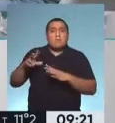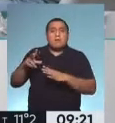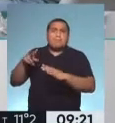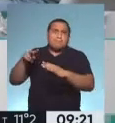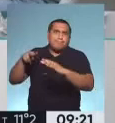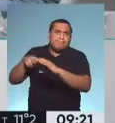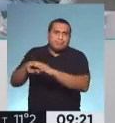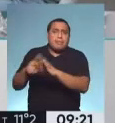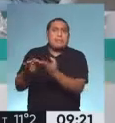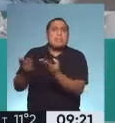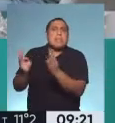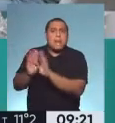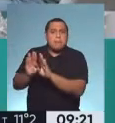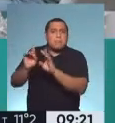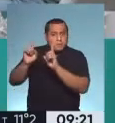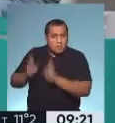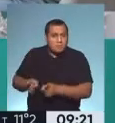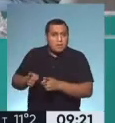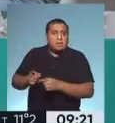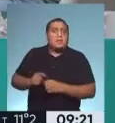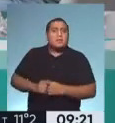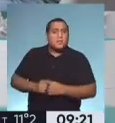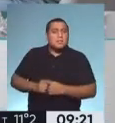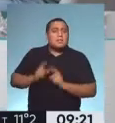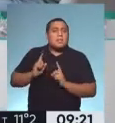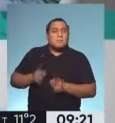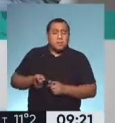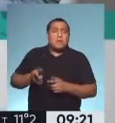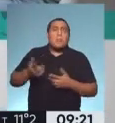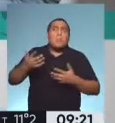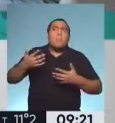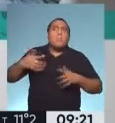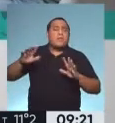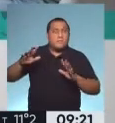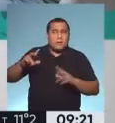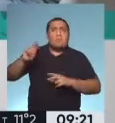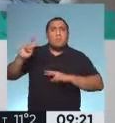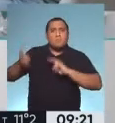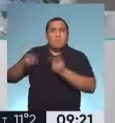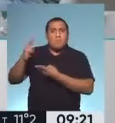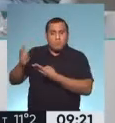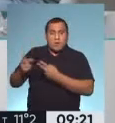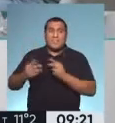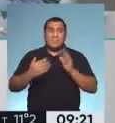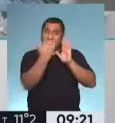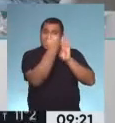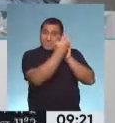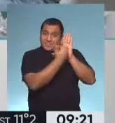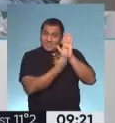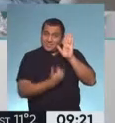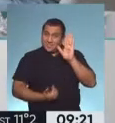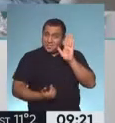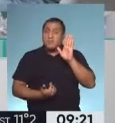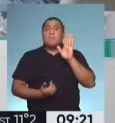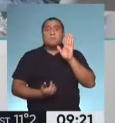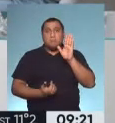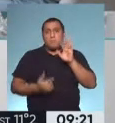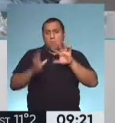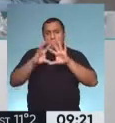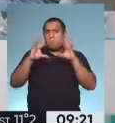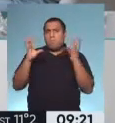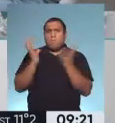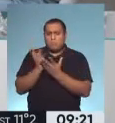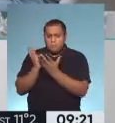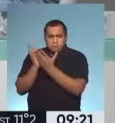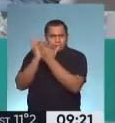y 22 veces más posibilidades de muerte o sea eso es lo que vivimos en un estudio hecho en todo el mundo en diferentes